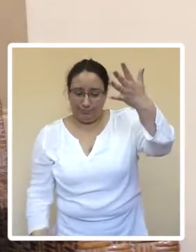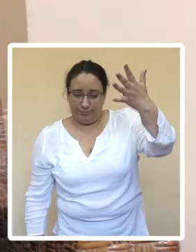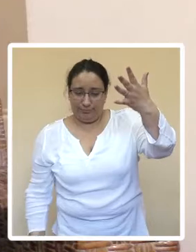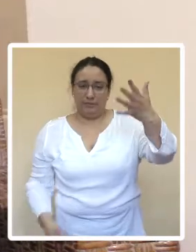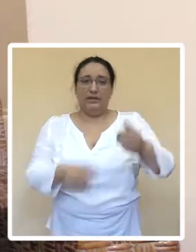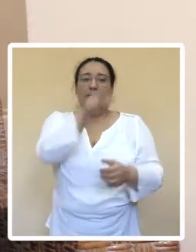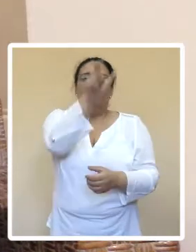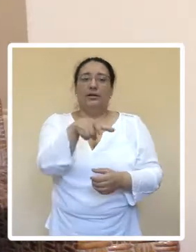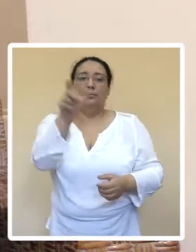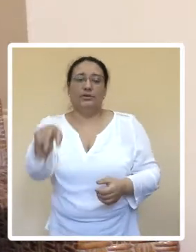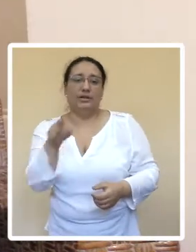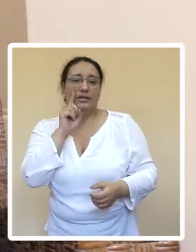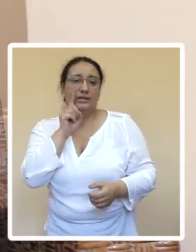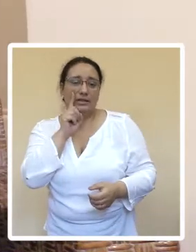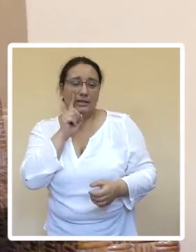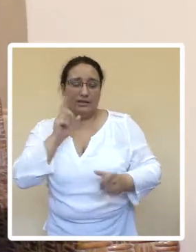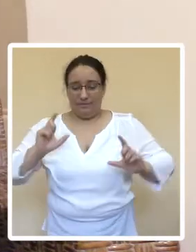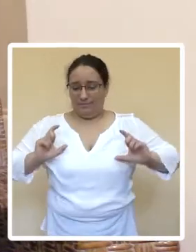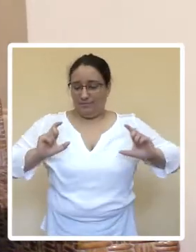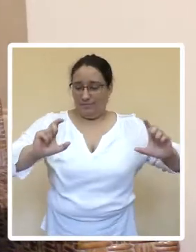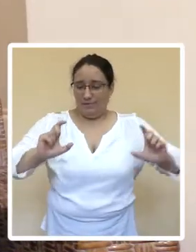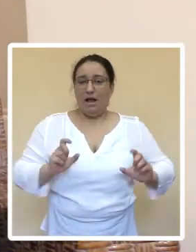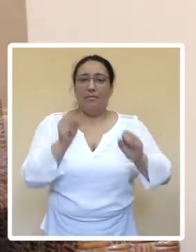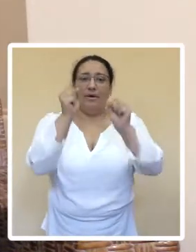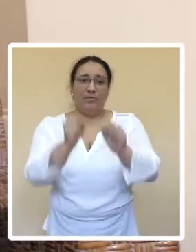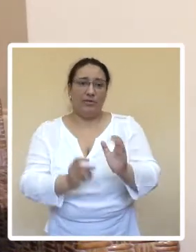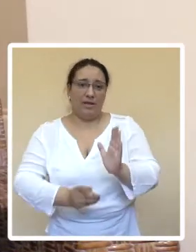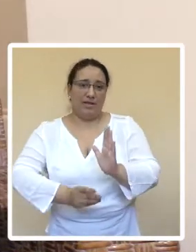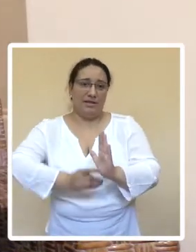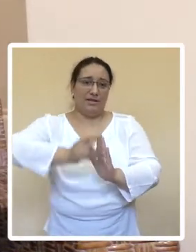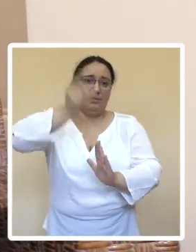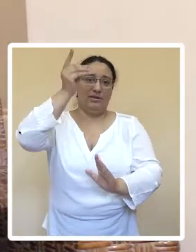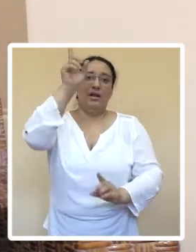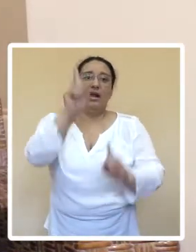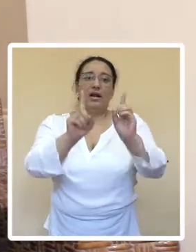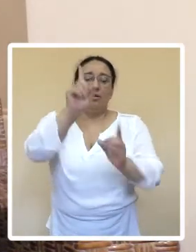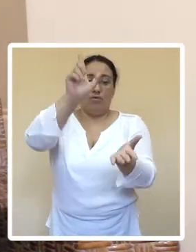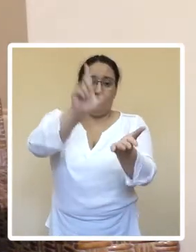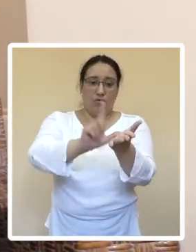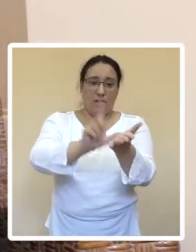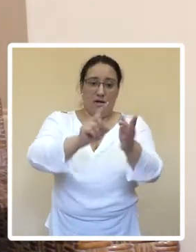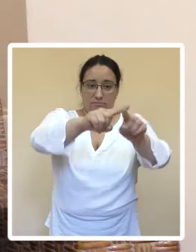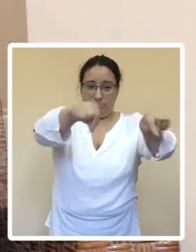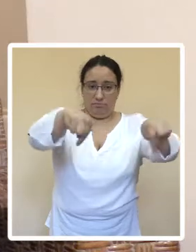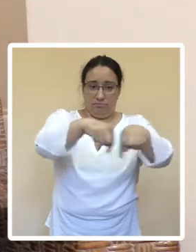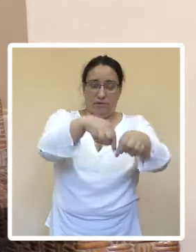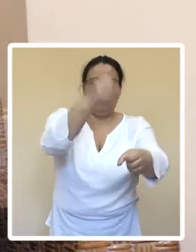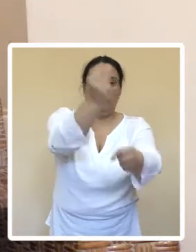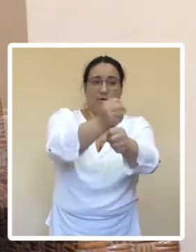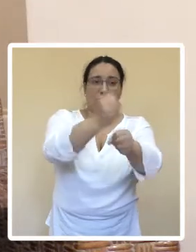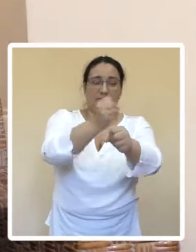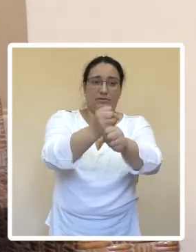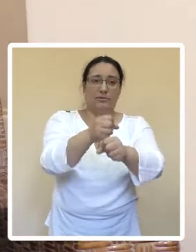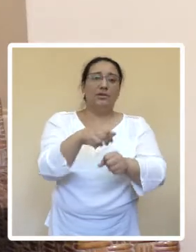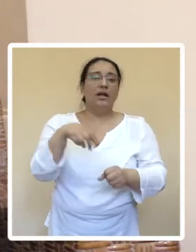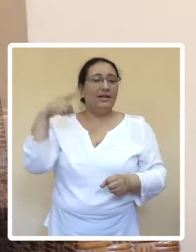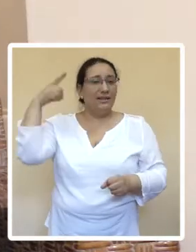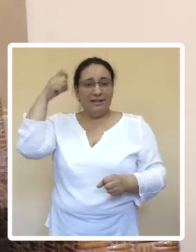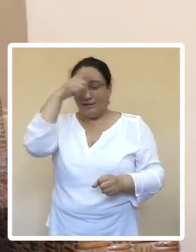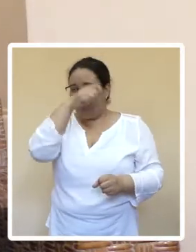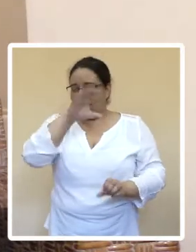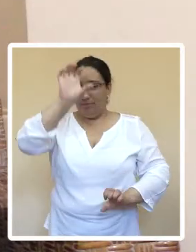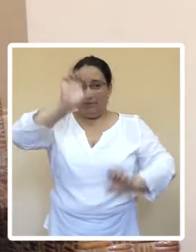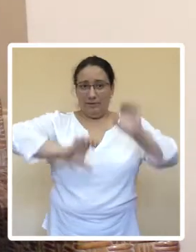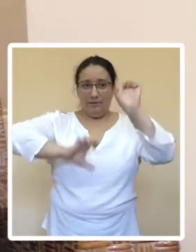personas tienen que tener cierta calificación para poder desarrollar ciertos puestos. Entonces la verdad es que es bien complejo para una